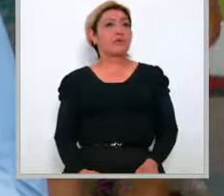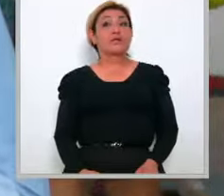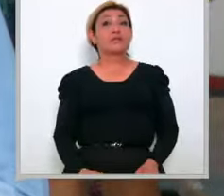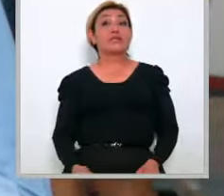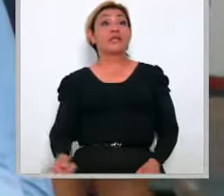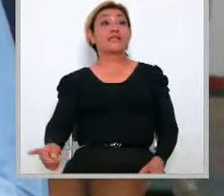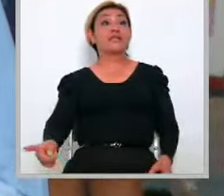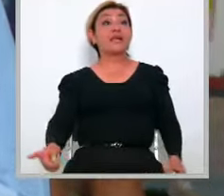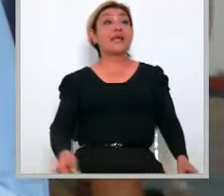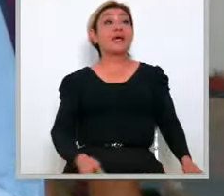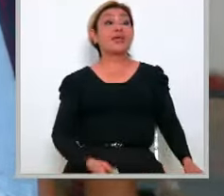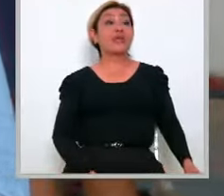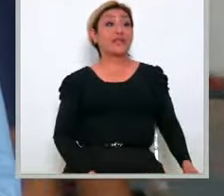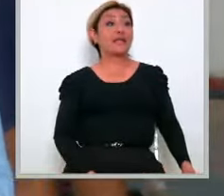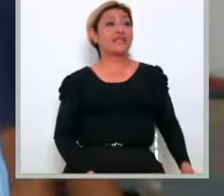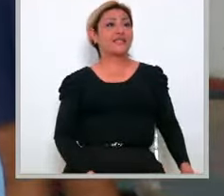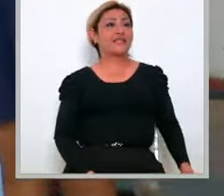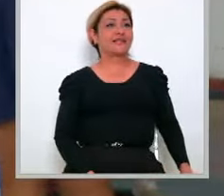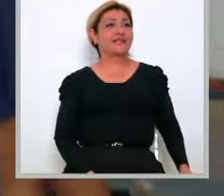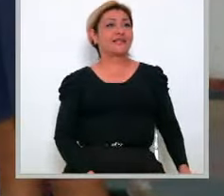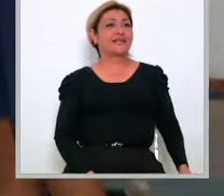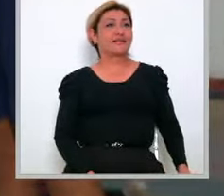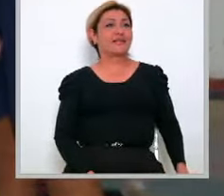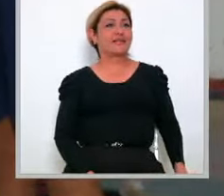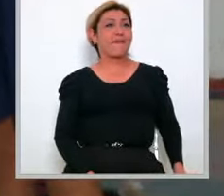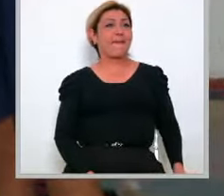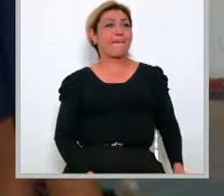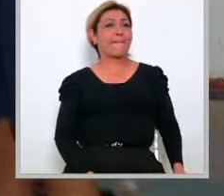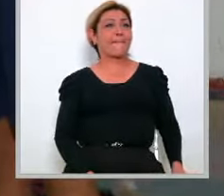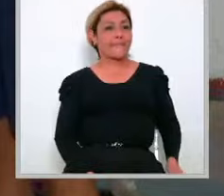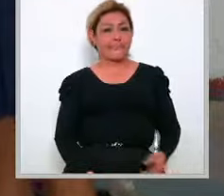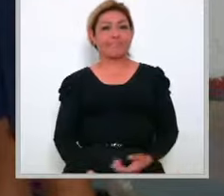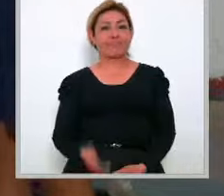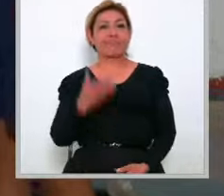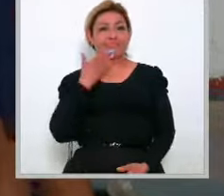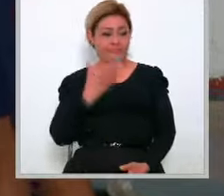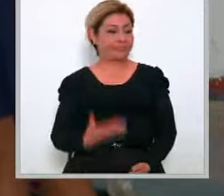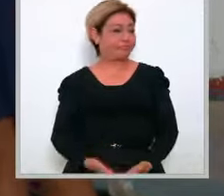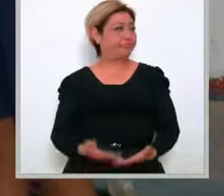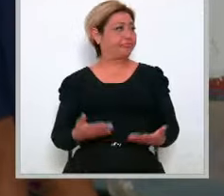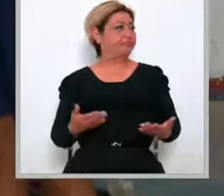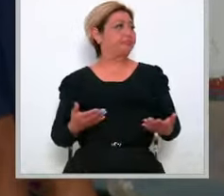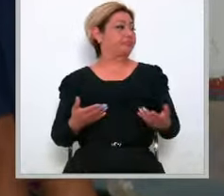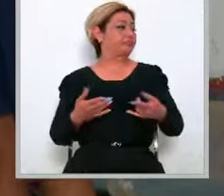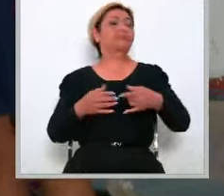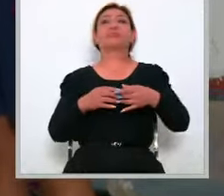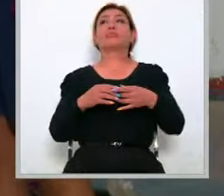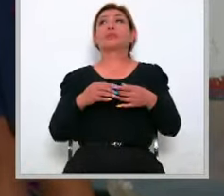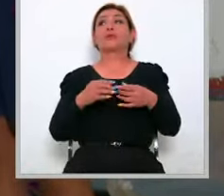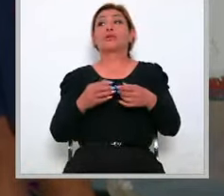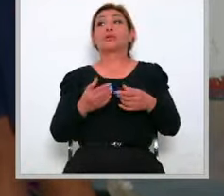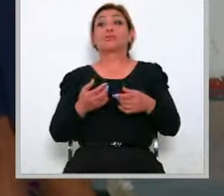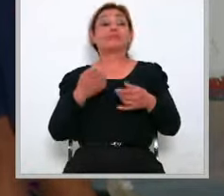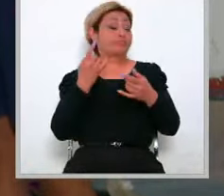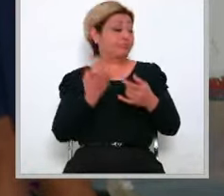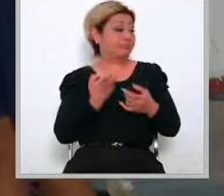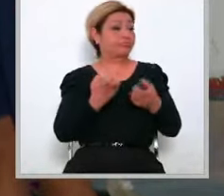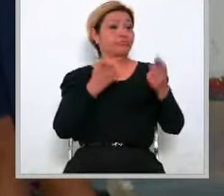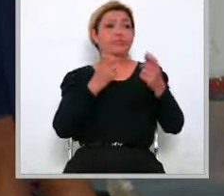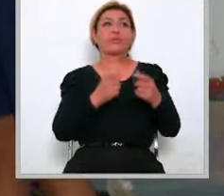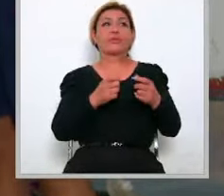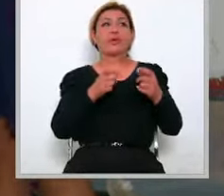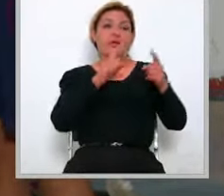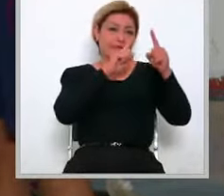Imaginar. Y es que de verdad les puedo decir que el ambiente aquí familiar se está viviendo al máximo y sobre todo estamos aprendiendo muchísimas formas en las cuales